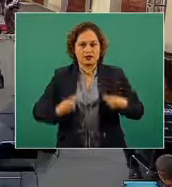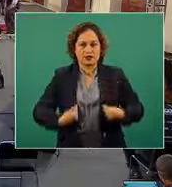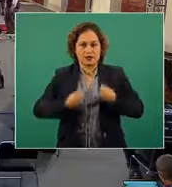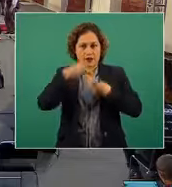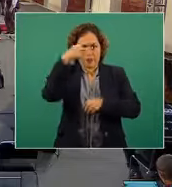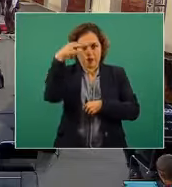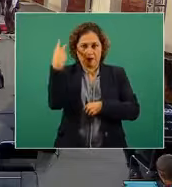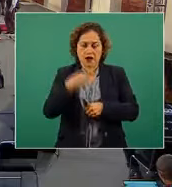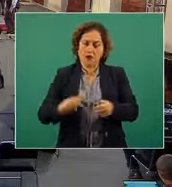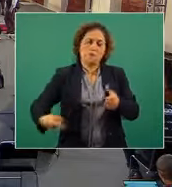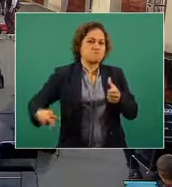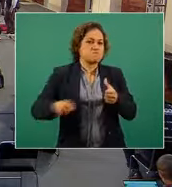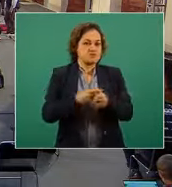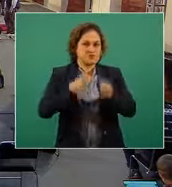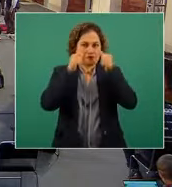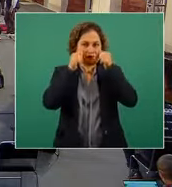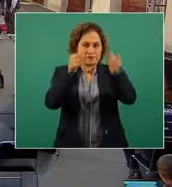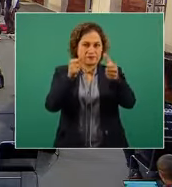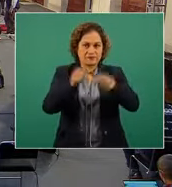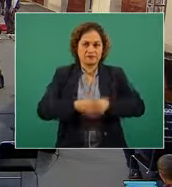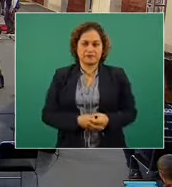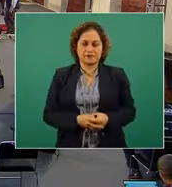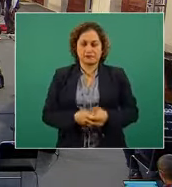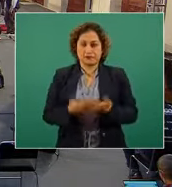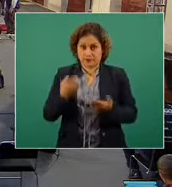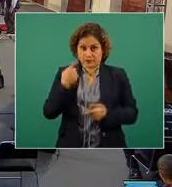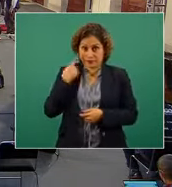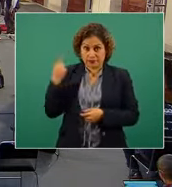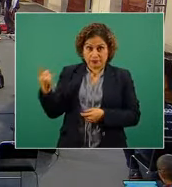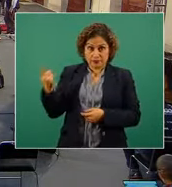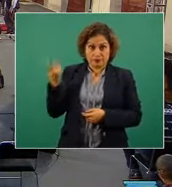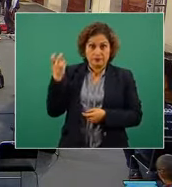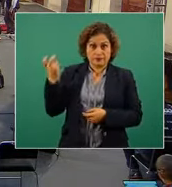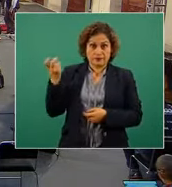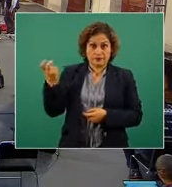Miren, esto es lo que quedó tratado.